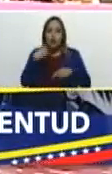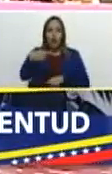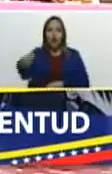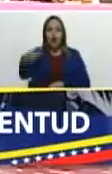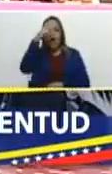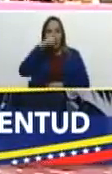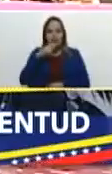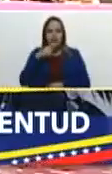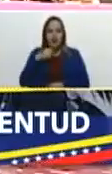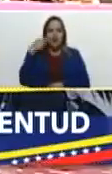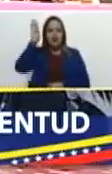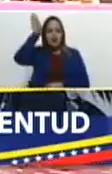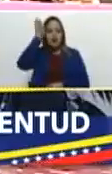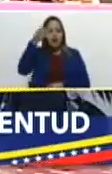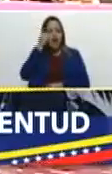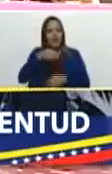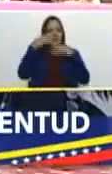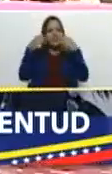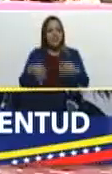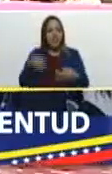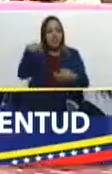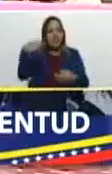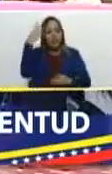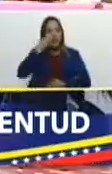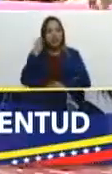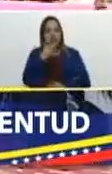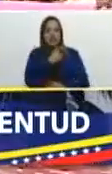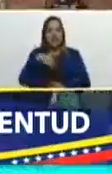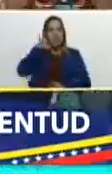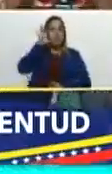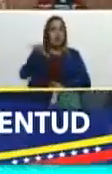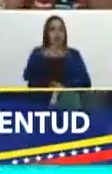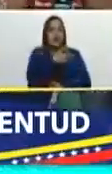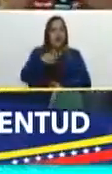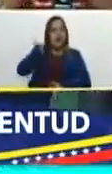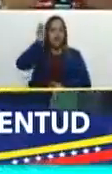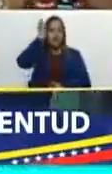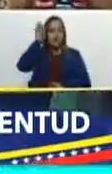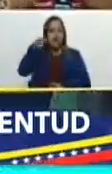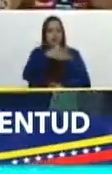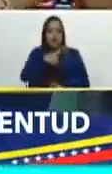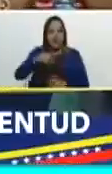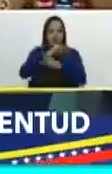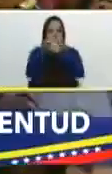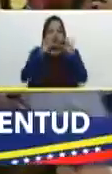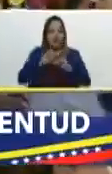por venir con la verdad de esta juventud que quiere patria, que quiere futuro, que quiere felicidad,